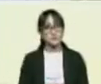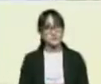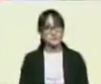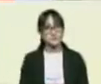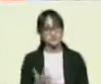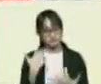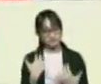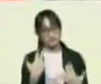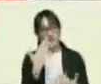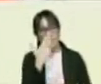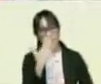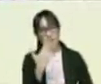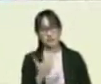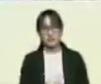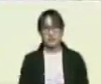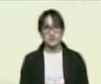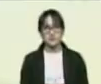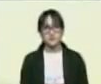frente a ustedes,